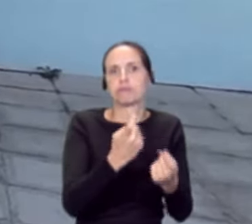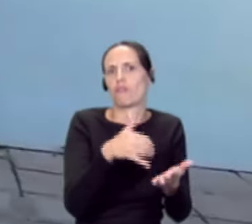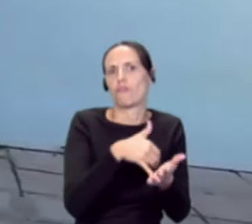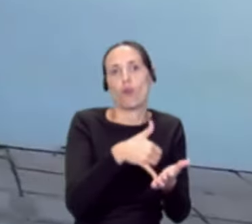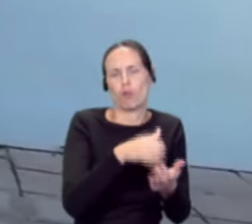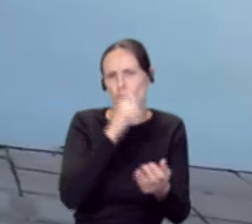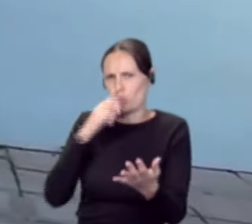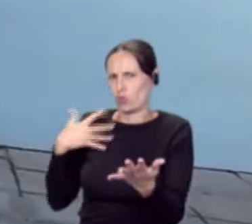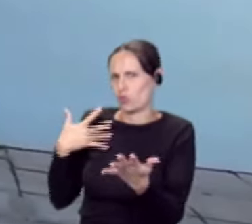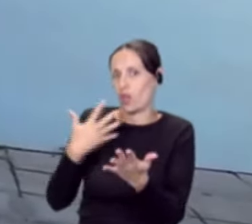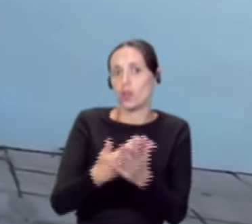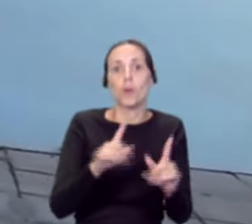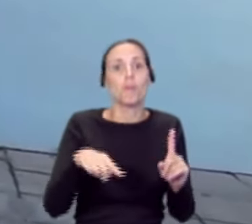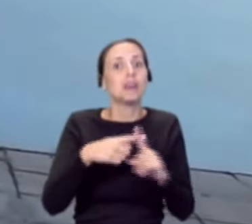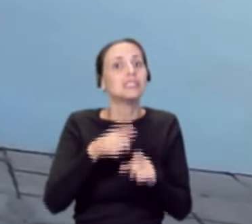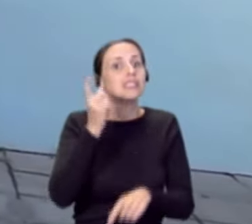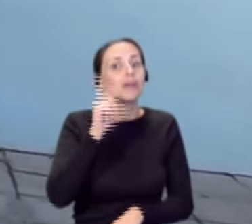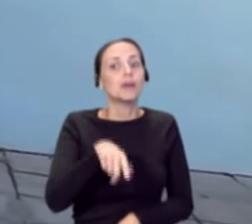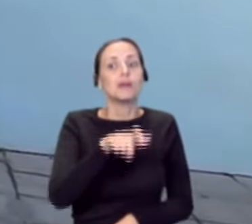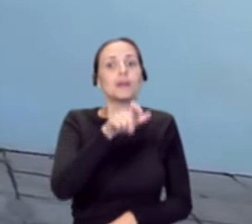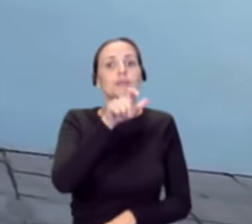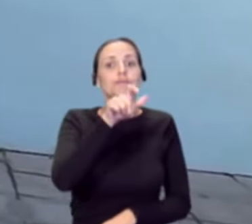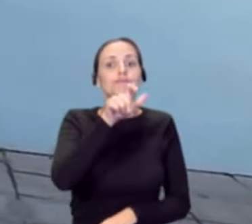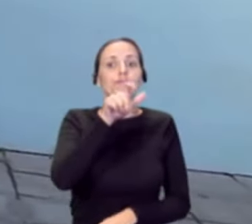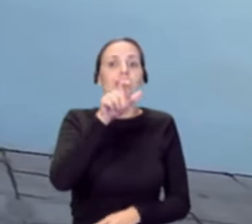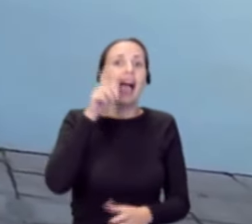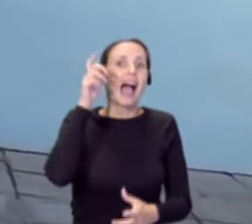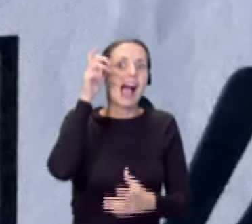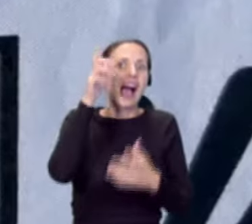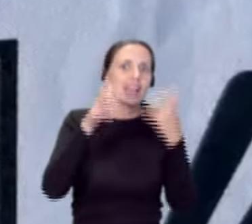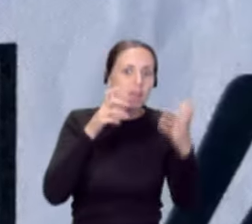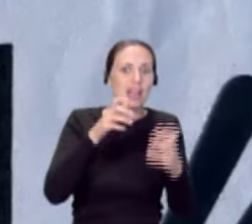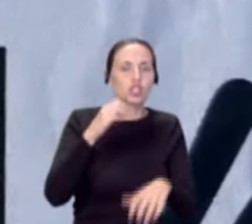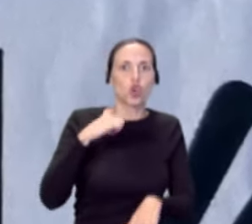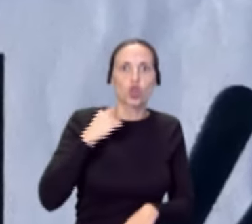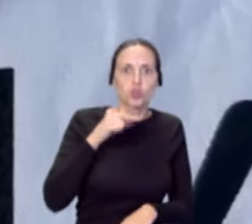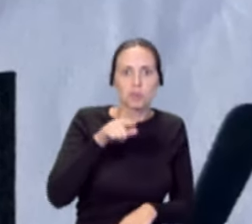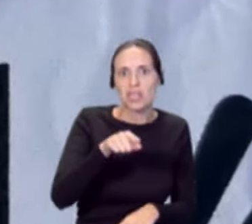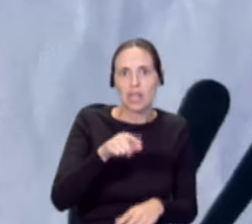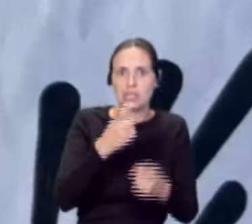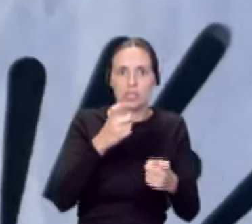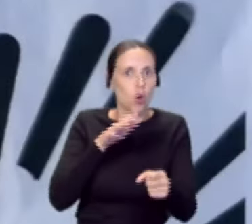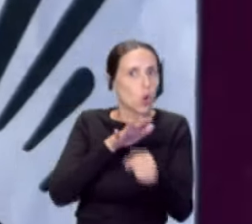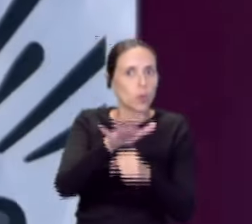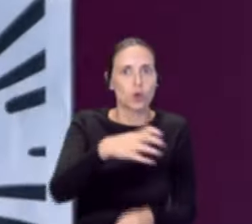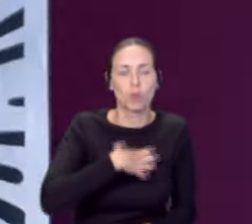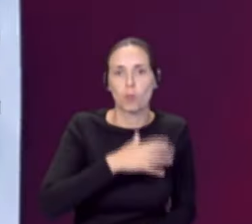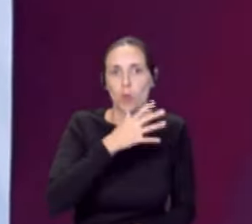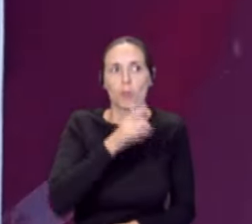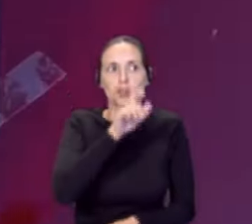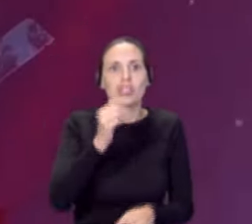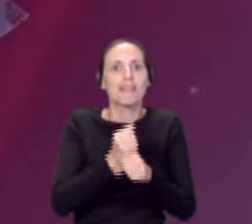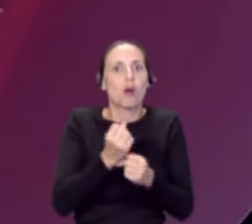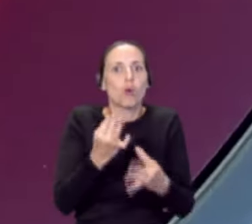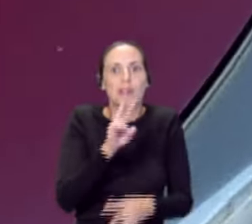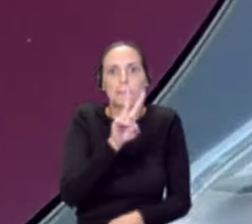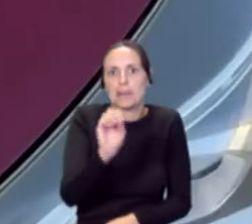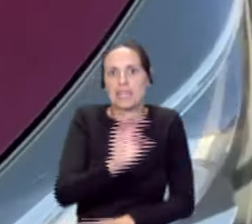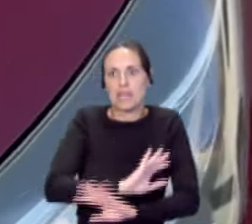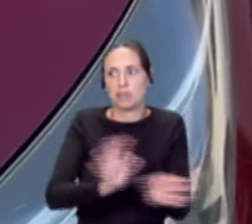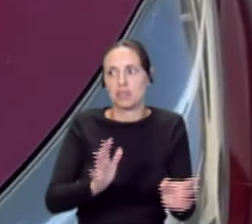años, que no alcanzan a cubrir las necesidades de un hospital 24 horas que solo cuenta con 20 trabajadores. Amamos nuestro